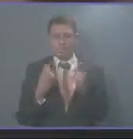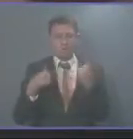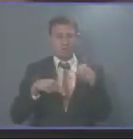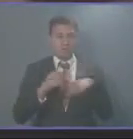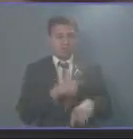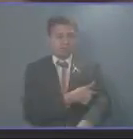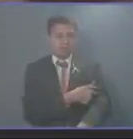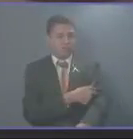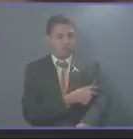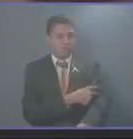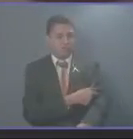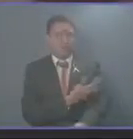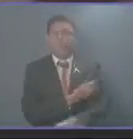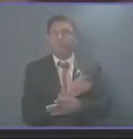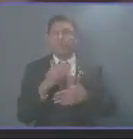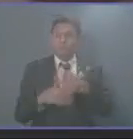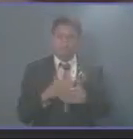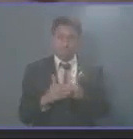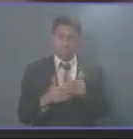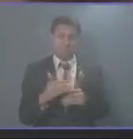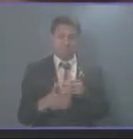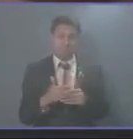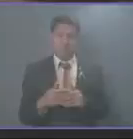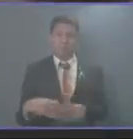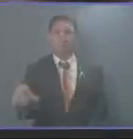con procedimientos de